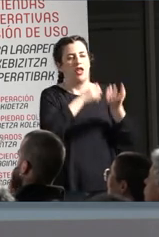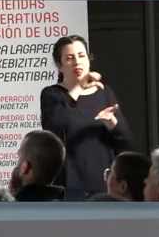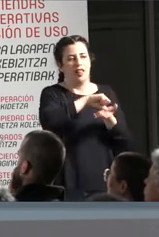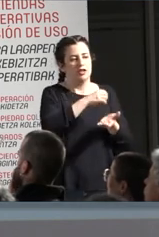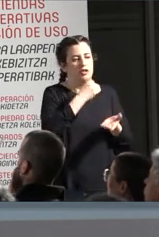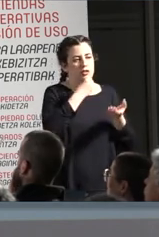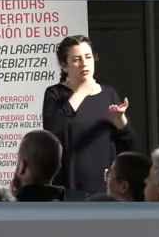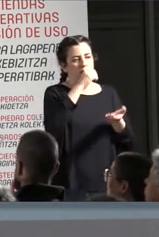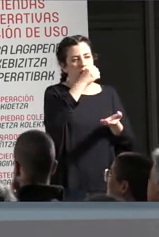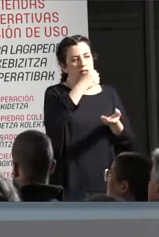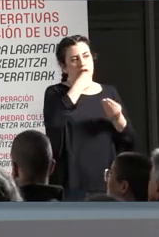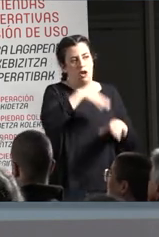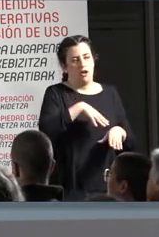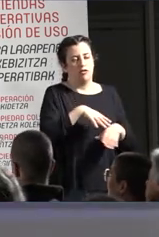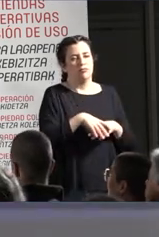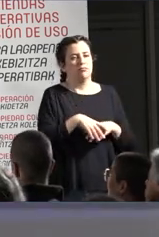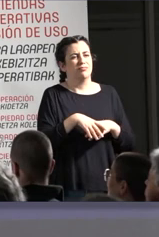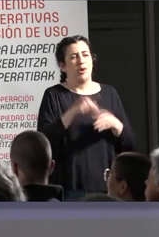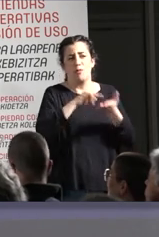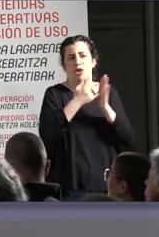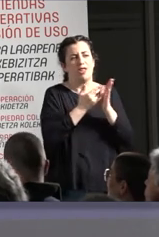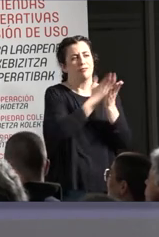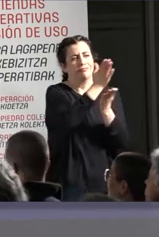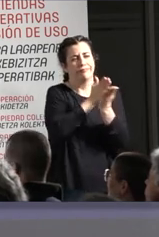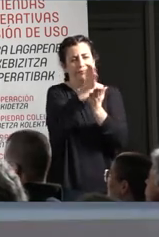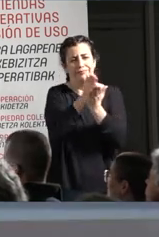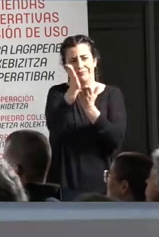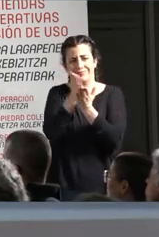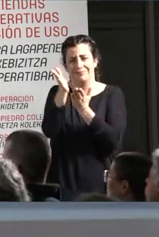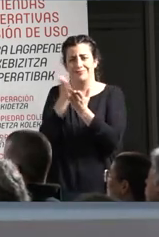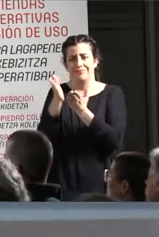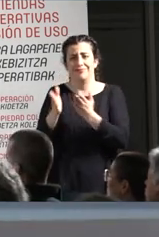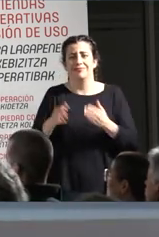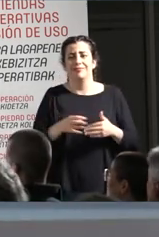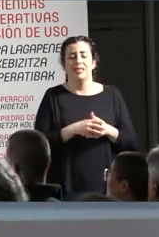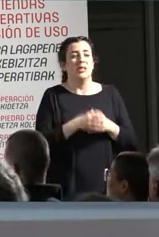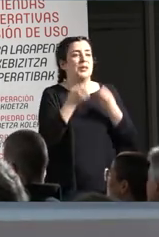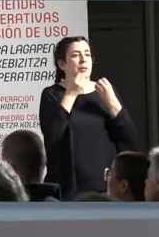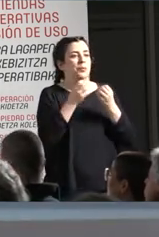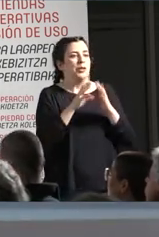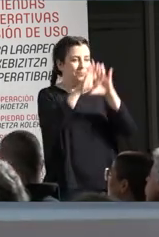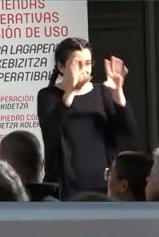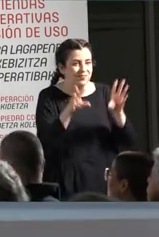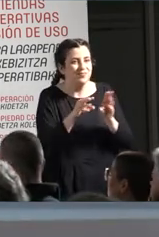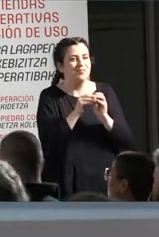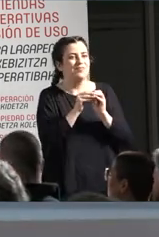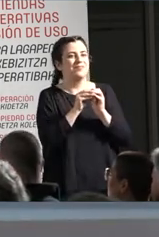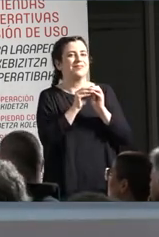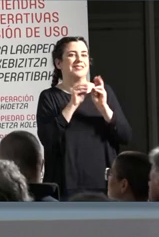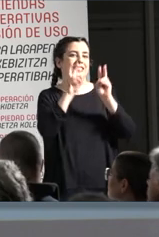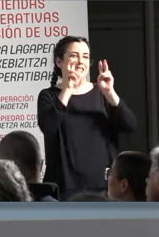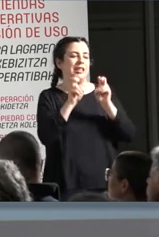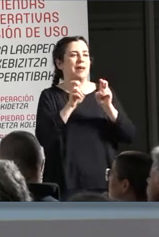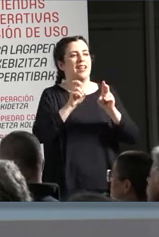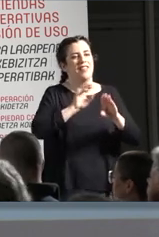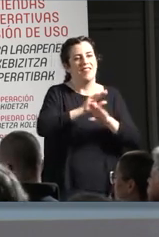histórico. Gran diversidad de proyectos, al fin y al cabo. Y bueno, concretando un poquito en cuanto a financiación y